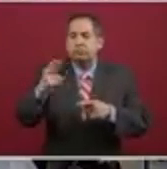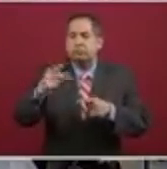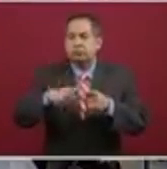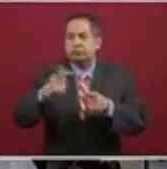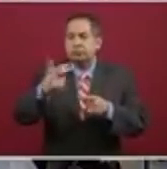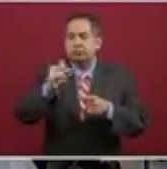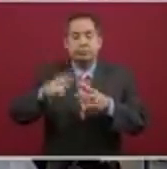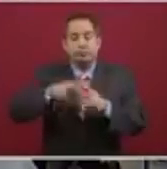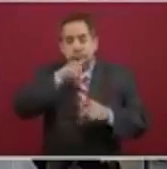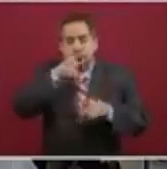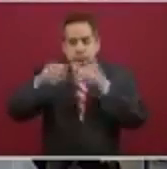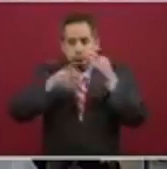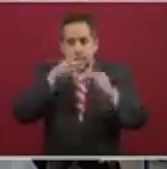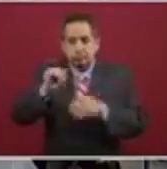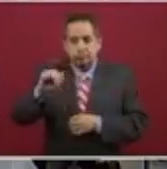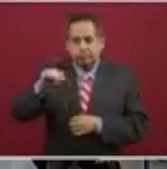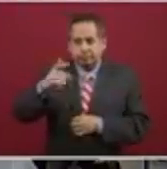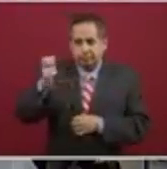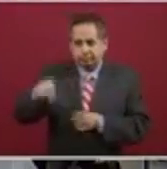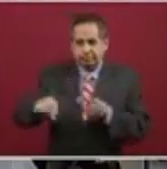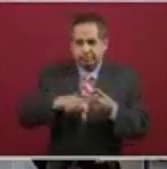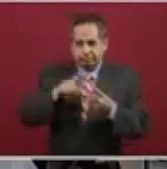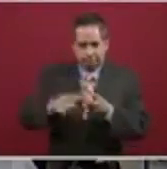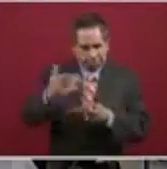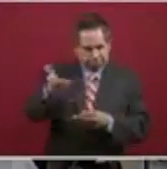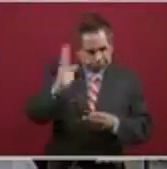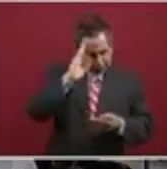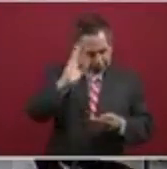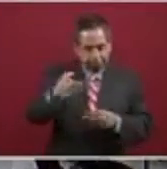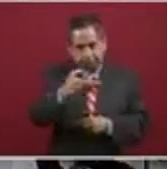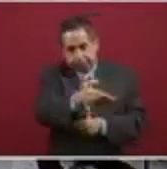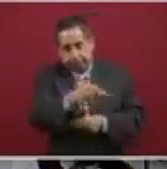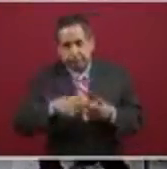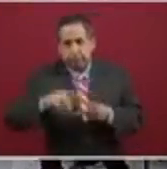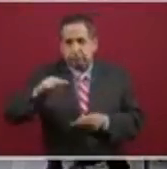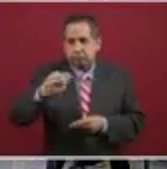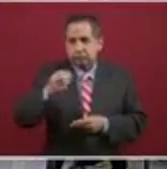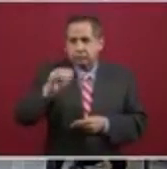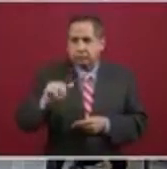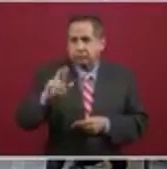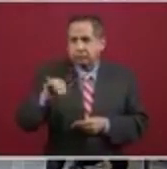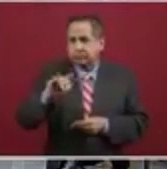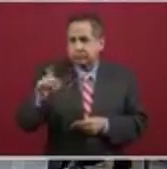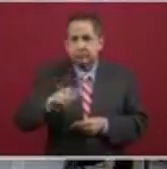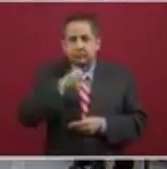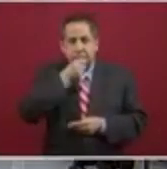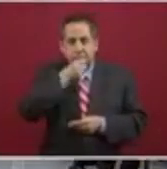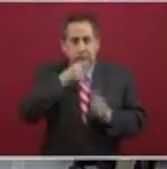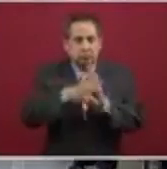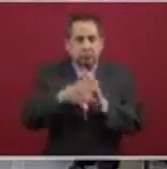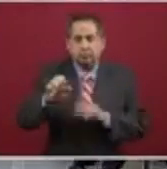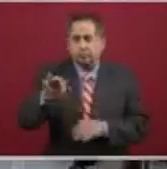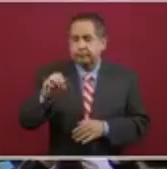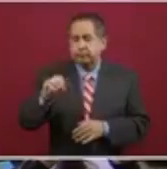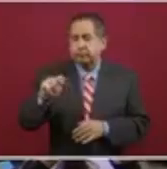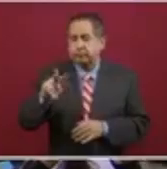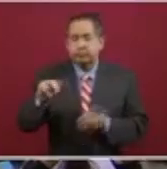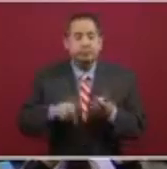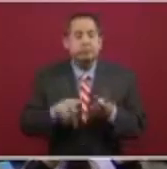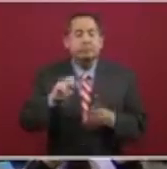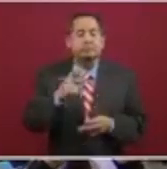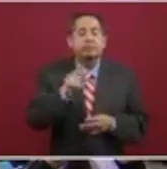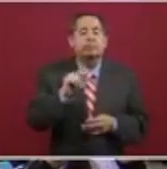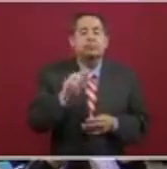Aguirre, reportera de Grupo Imagen. Igualmente, Noemí Gutiérrez Ramírez, reportera de Efecto TV, Shaila